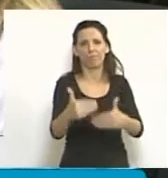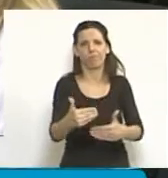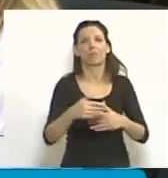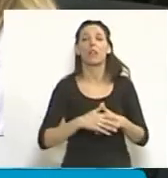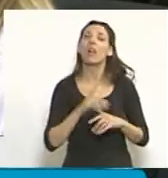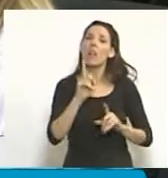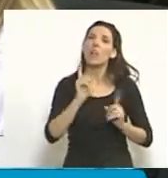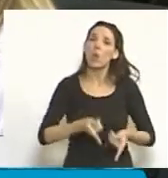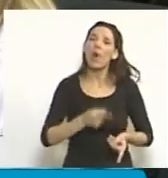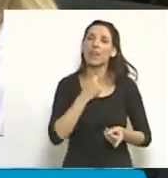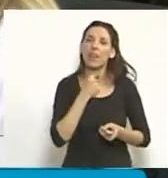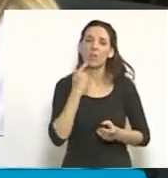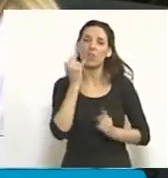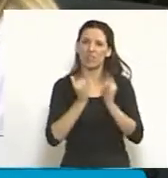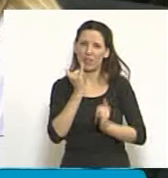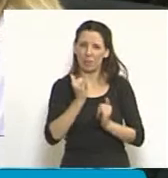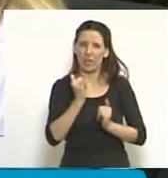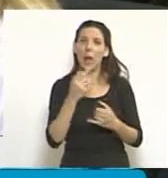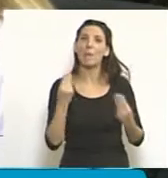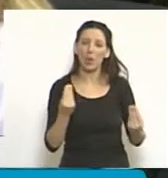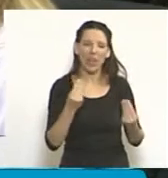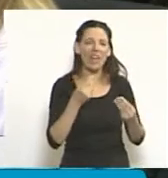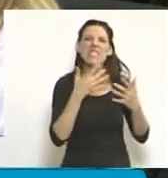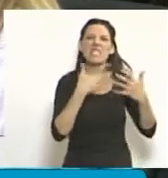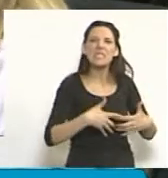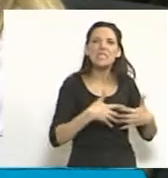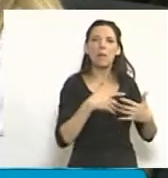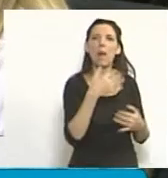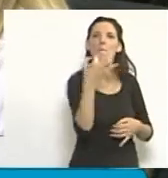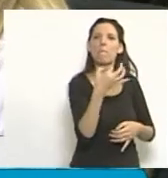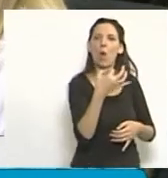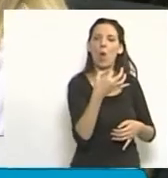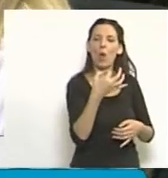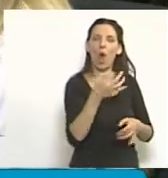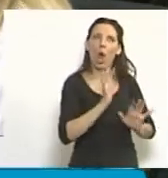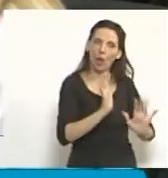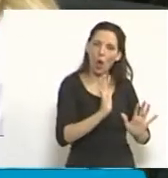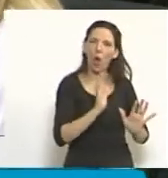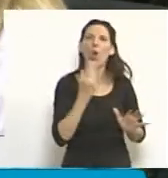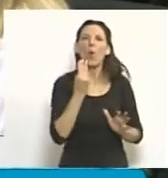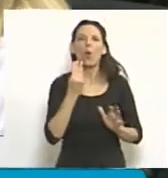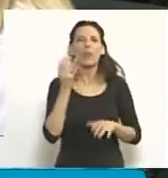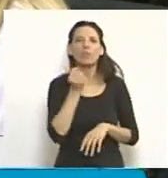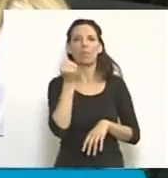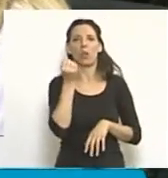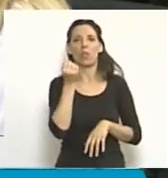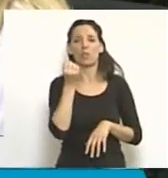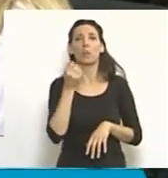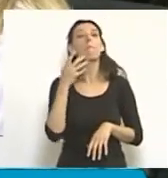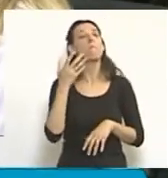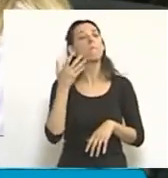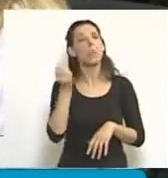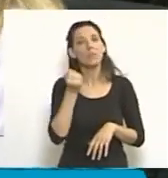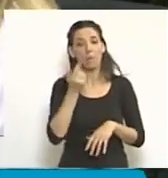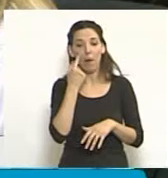desmistificar algunas cuestiones, porque ningún sistema es puro en sí mismo, sino que en realidad la clave para el